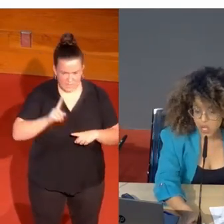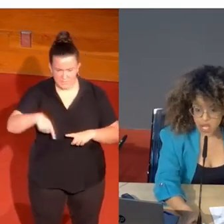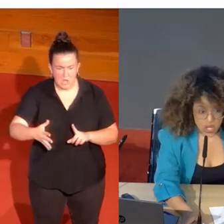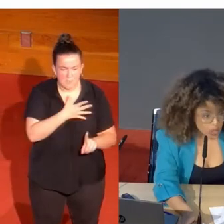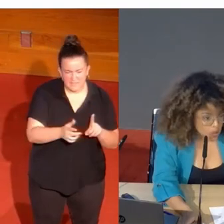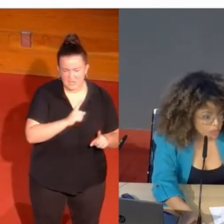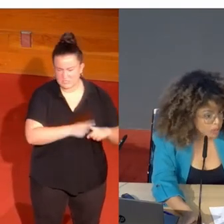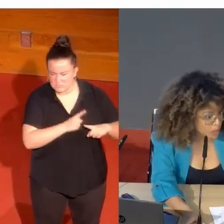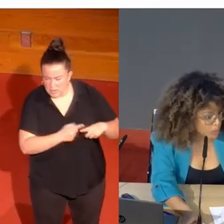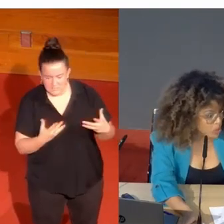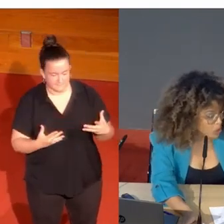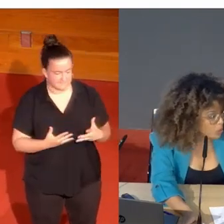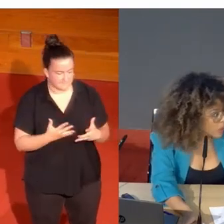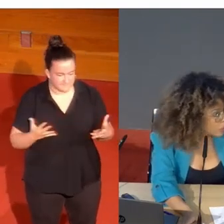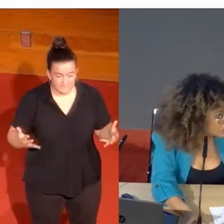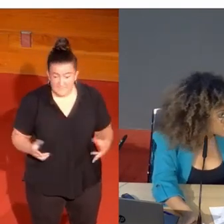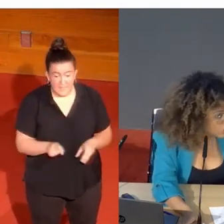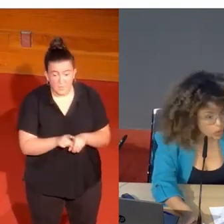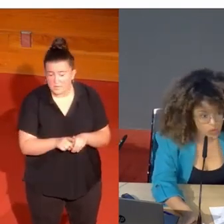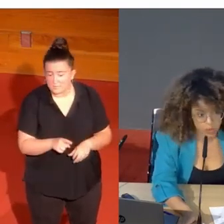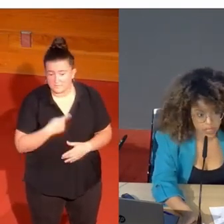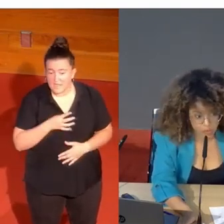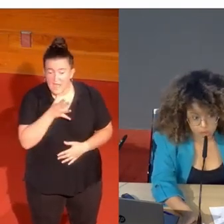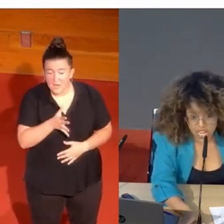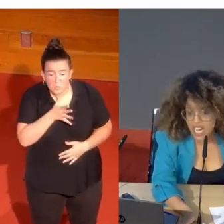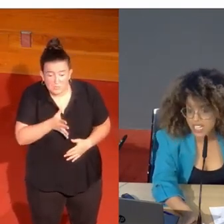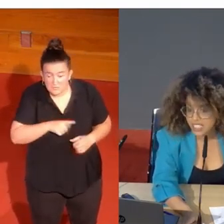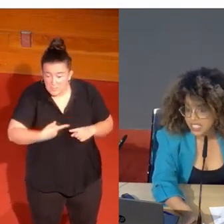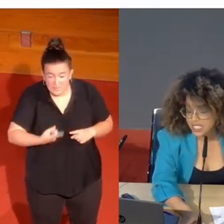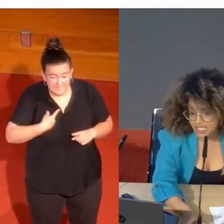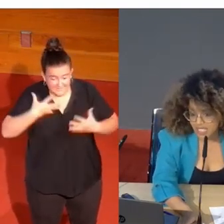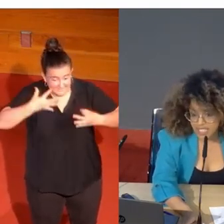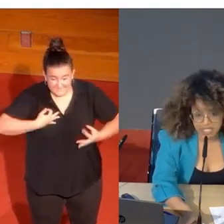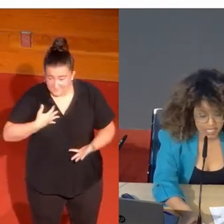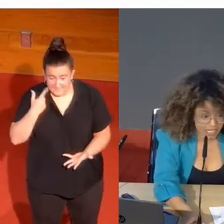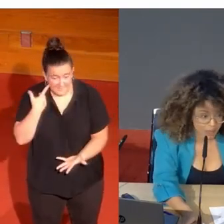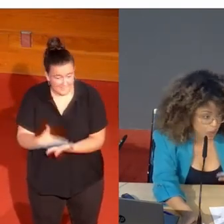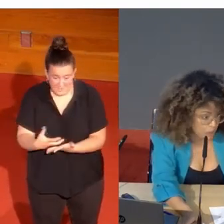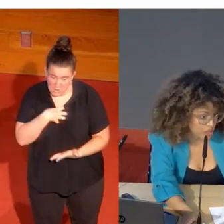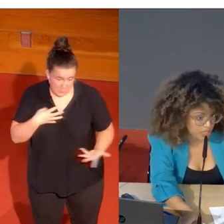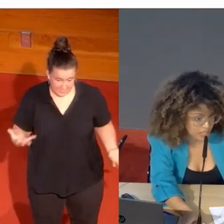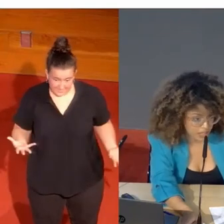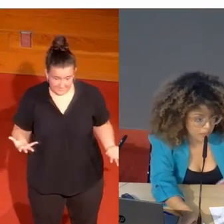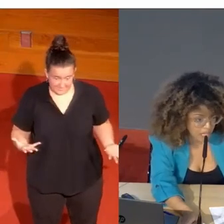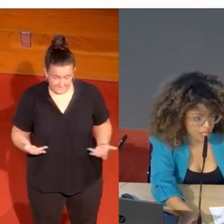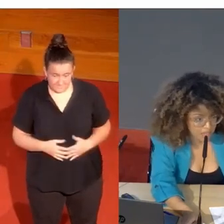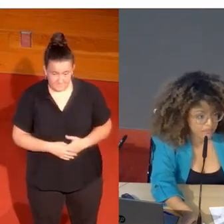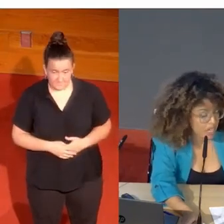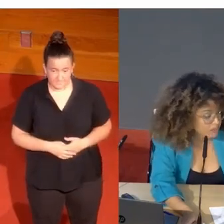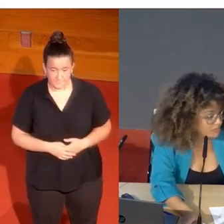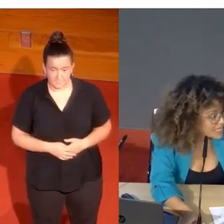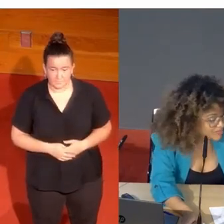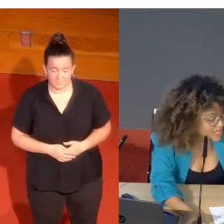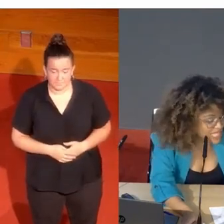en Marruecos son como Bueno pues son como argumentos que luego no se pueden demostrar y que y que bueno pues eh